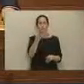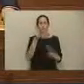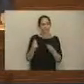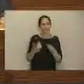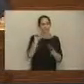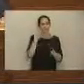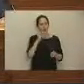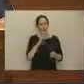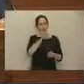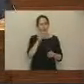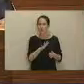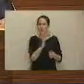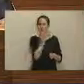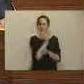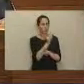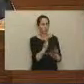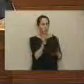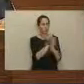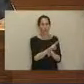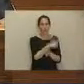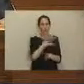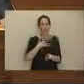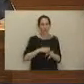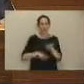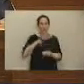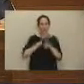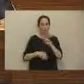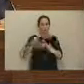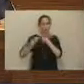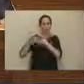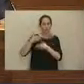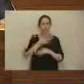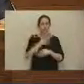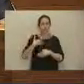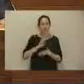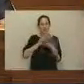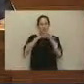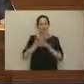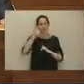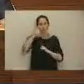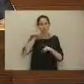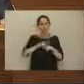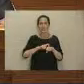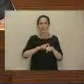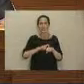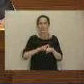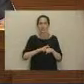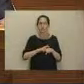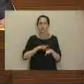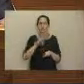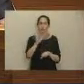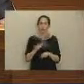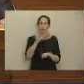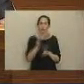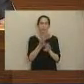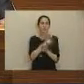a institución cerrada, huele a regreso al pasado, huele a involución en la reforma psiquiátrica, lo que están pretendiendo hacer. Y, además, como ya le dijeron a